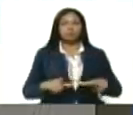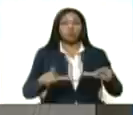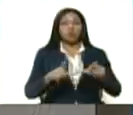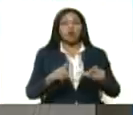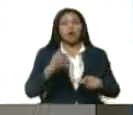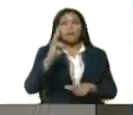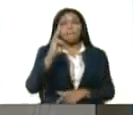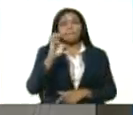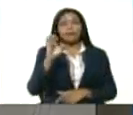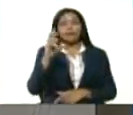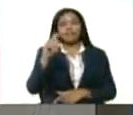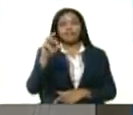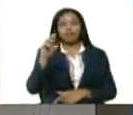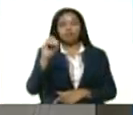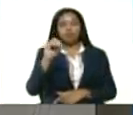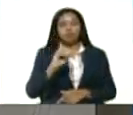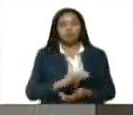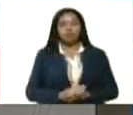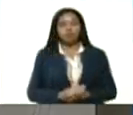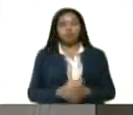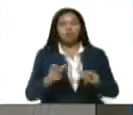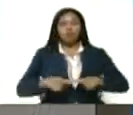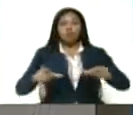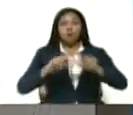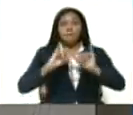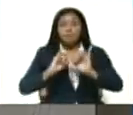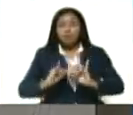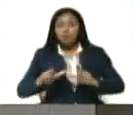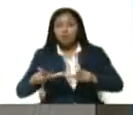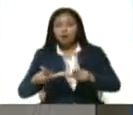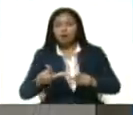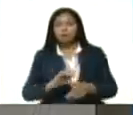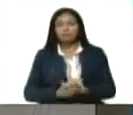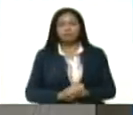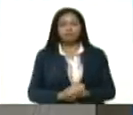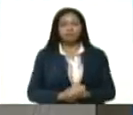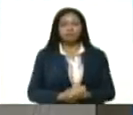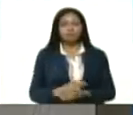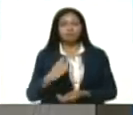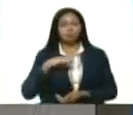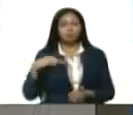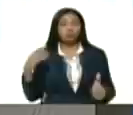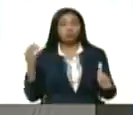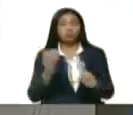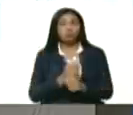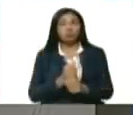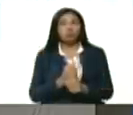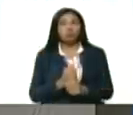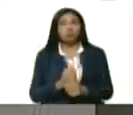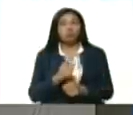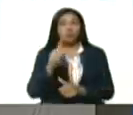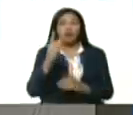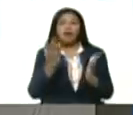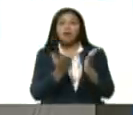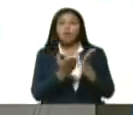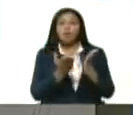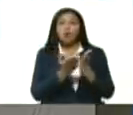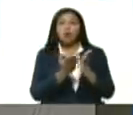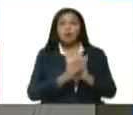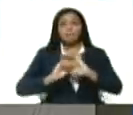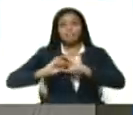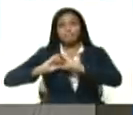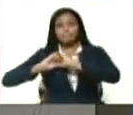González. Allí en el sector Pedro González nos encontramos con una escuela de béisbol, de